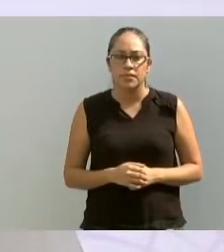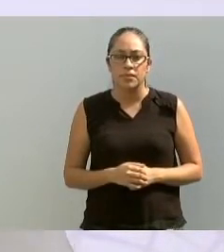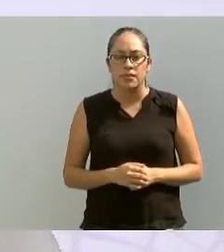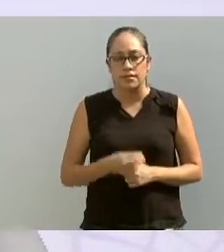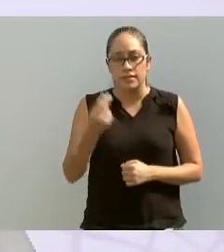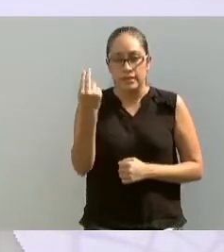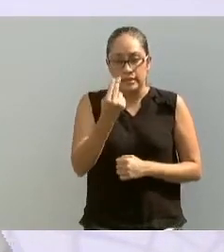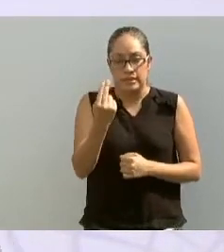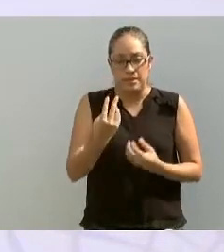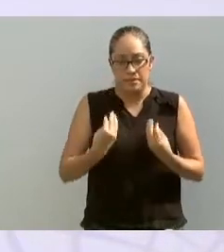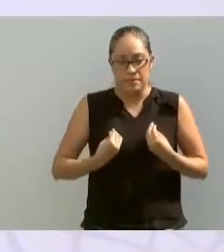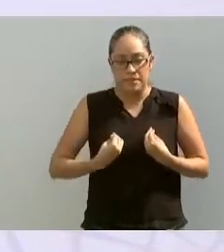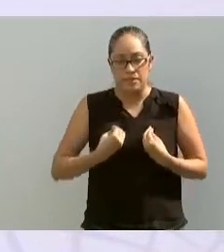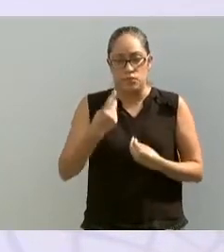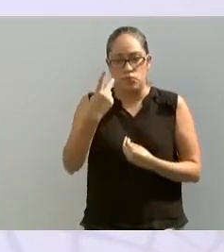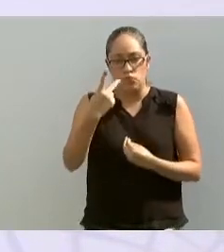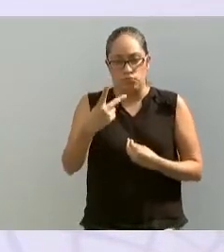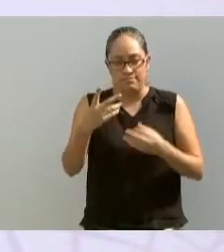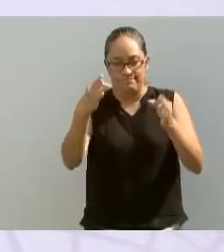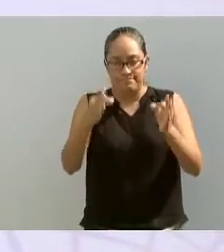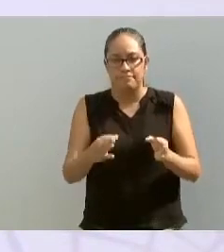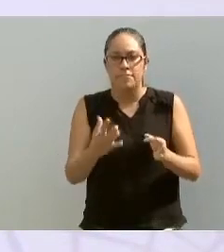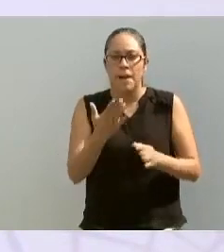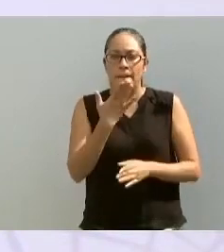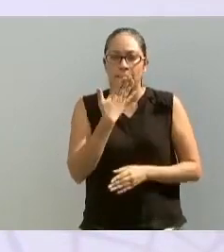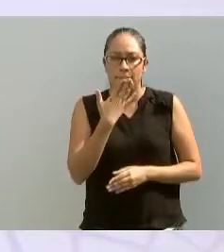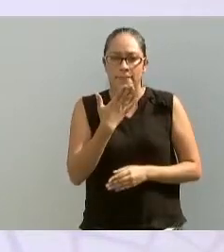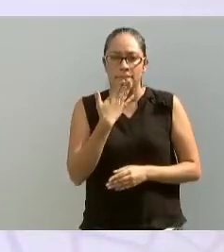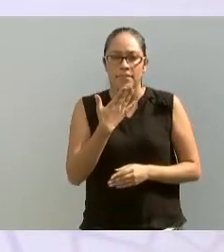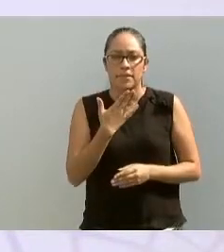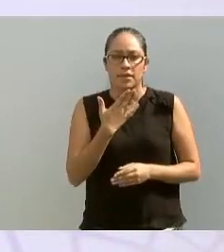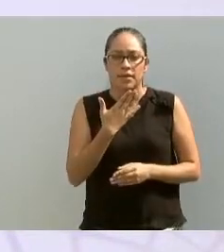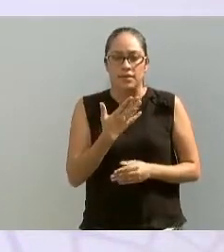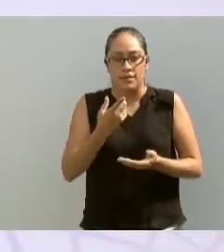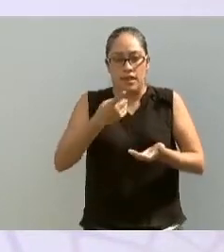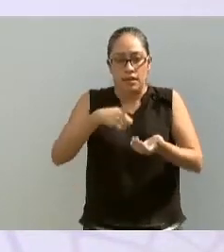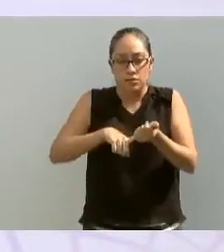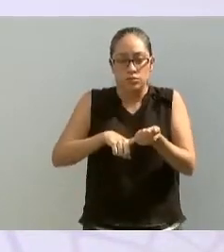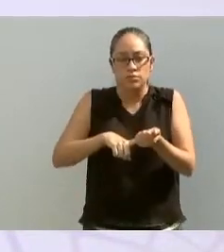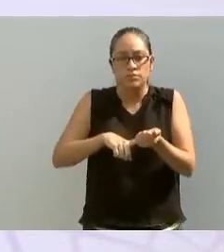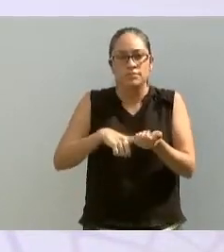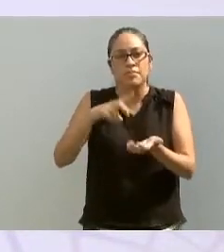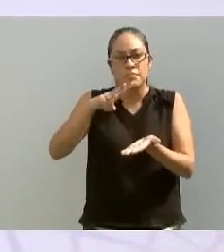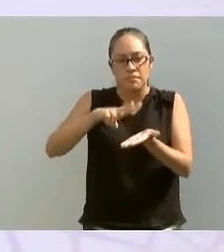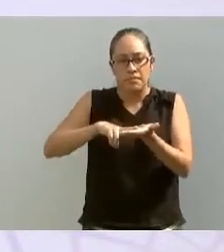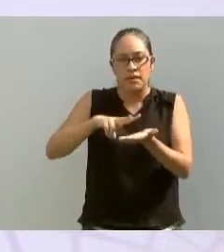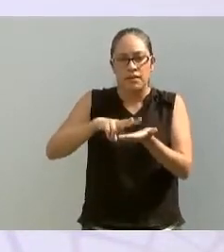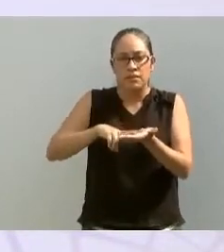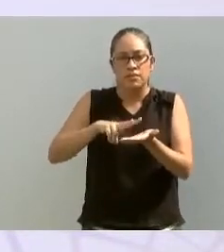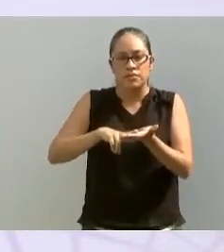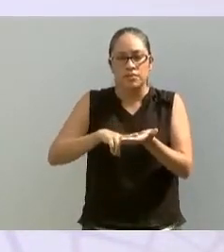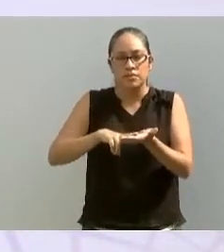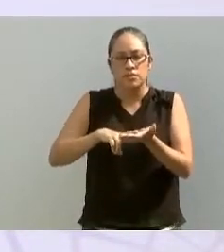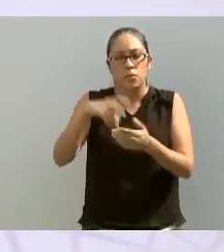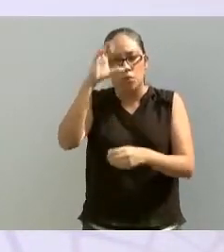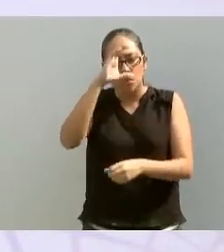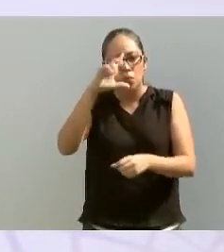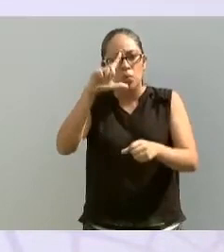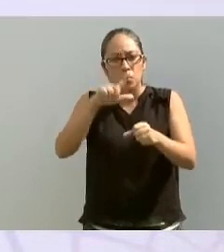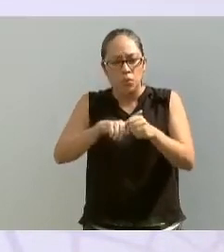vivir con dignidad, con valores culturales,